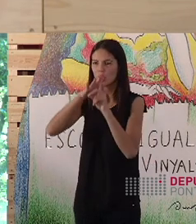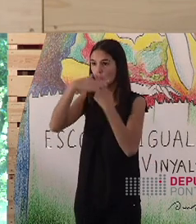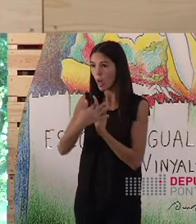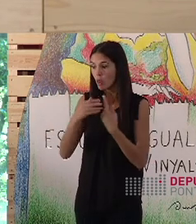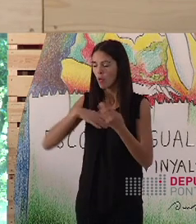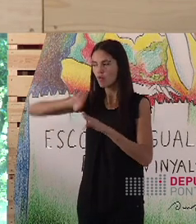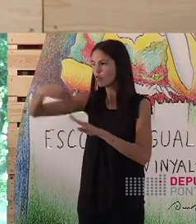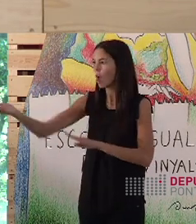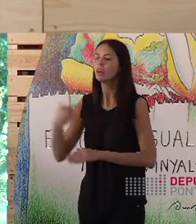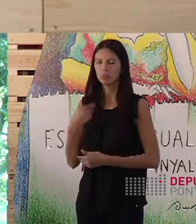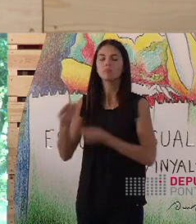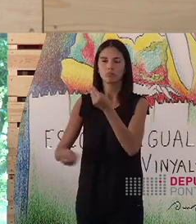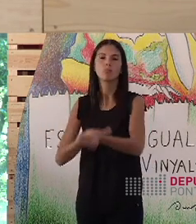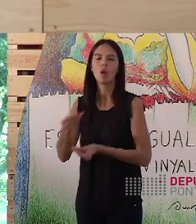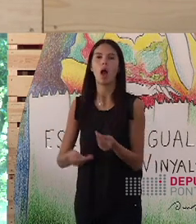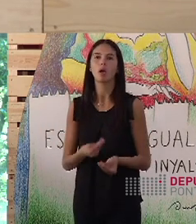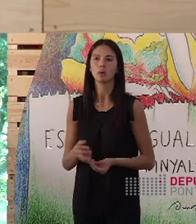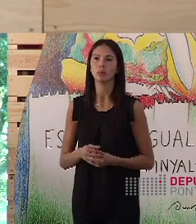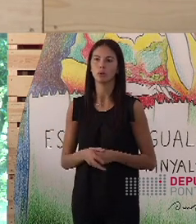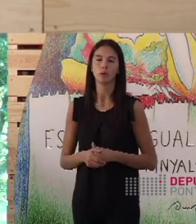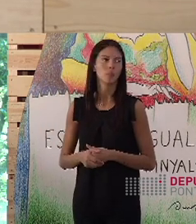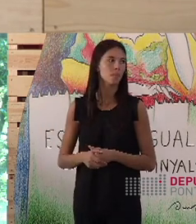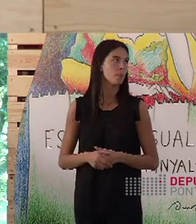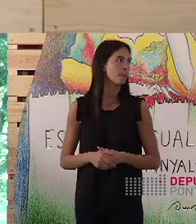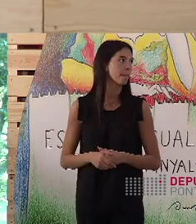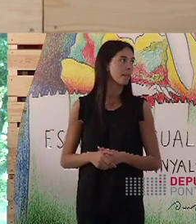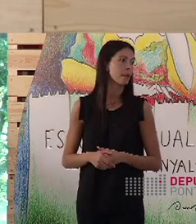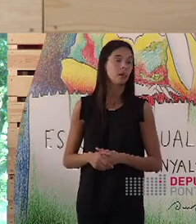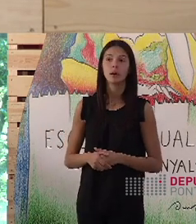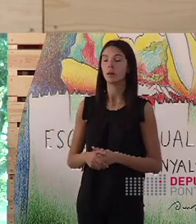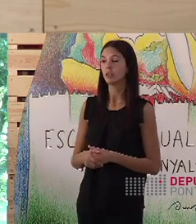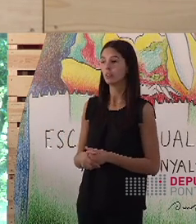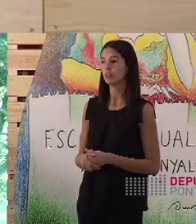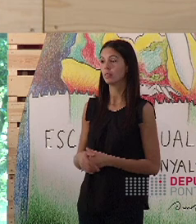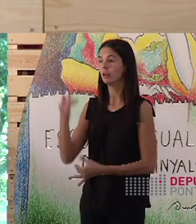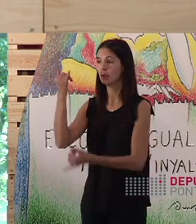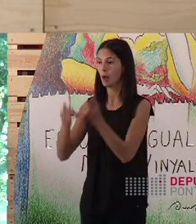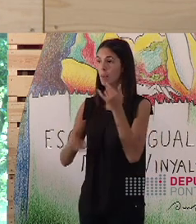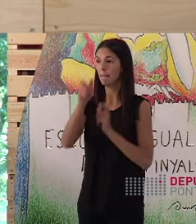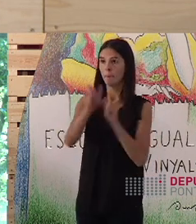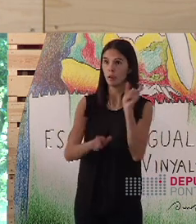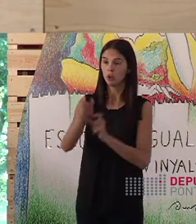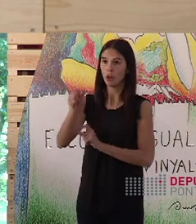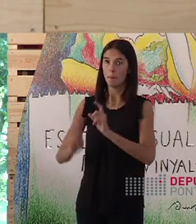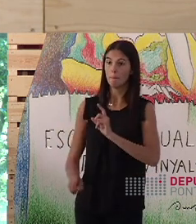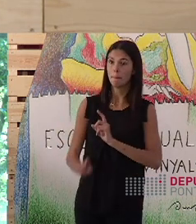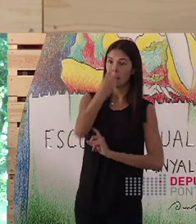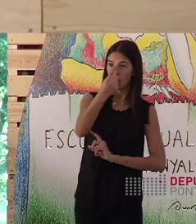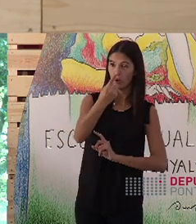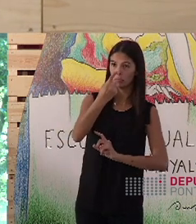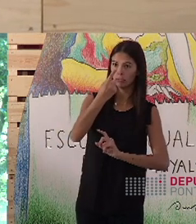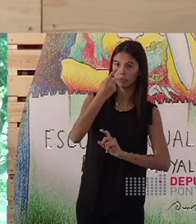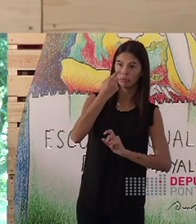E de feito fan. Son, pois eso, víctimas victimarias que, bueno,